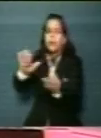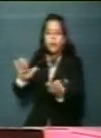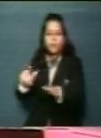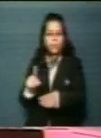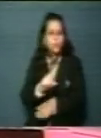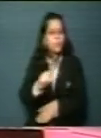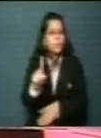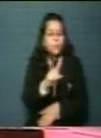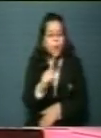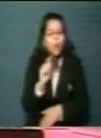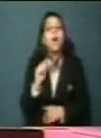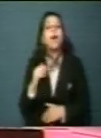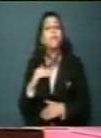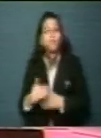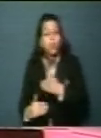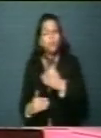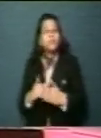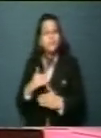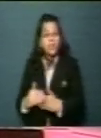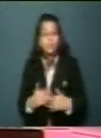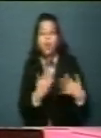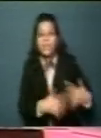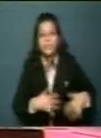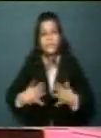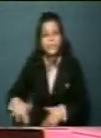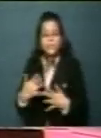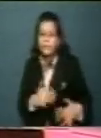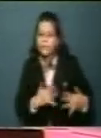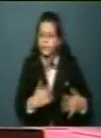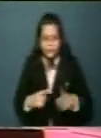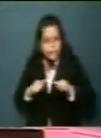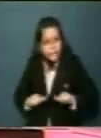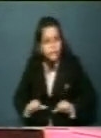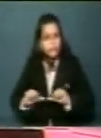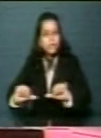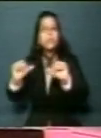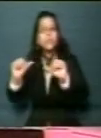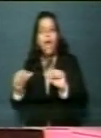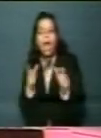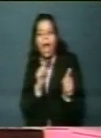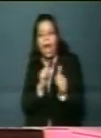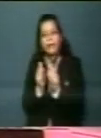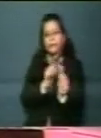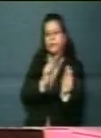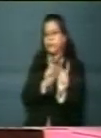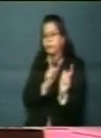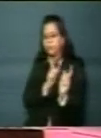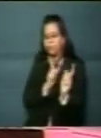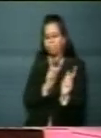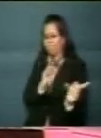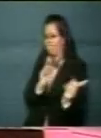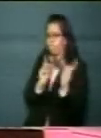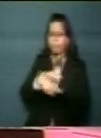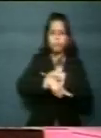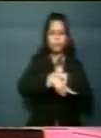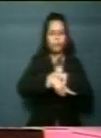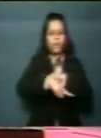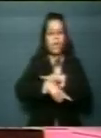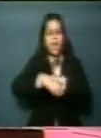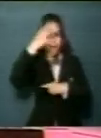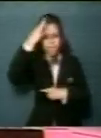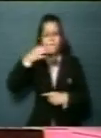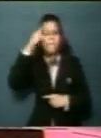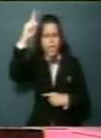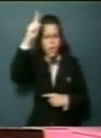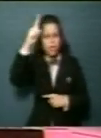sino como un proceso dinámico y permanente de cambio de actitudes, donde prevalezca la buena fe sobre